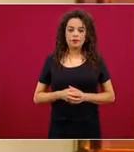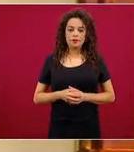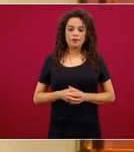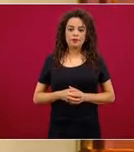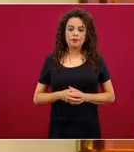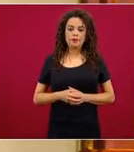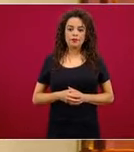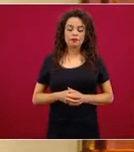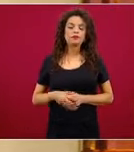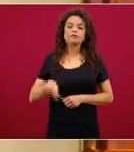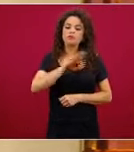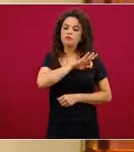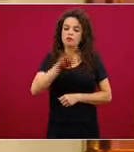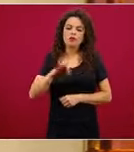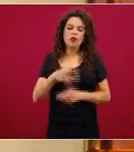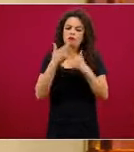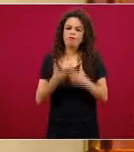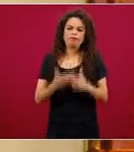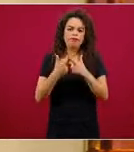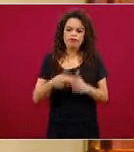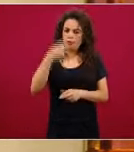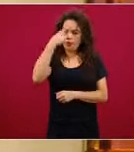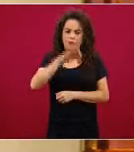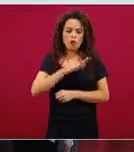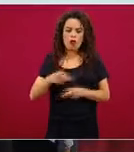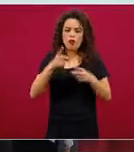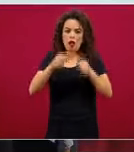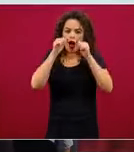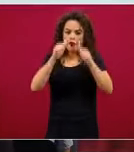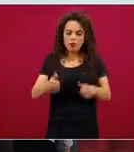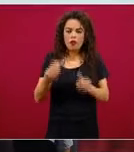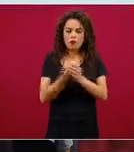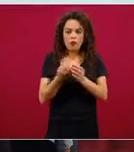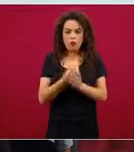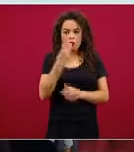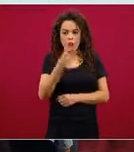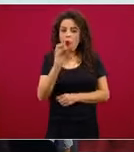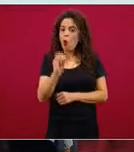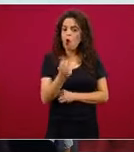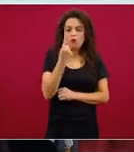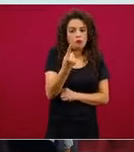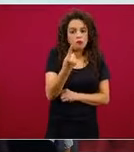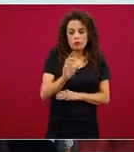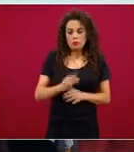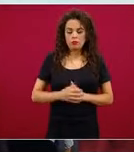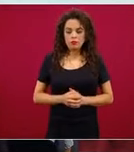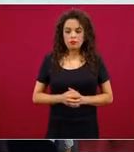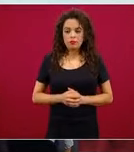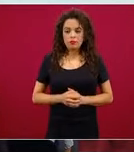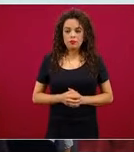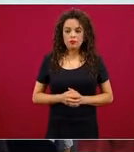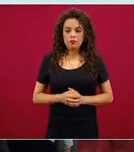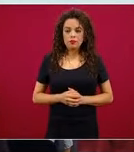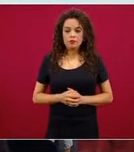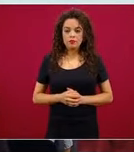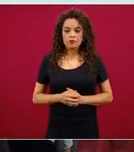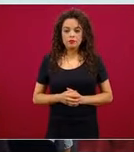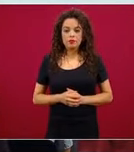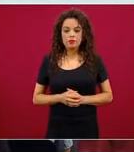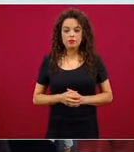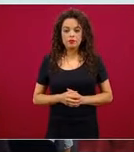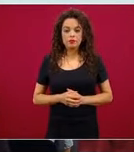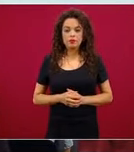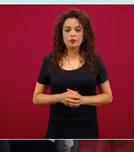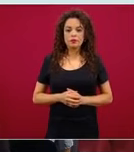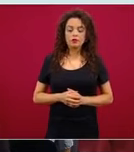un hospital, un MT tipo 2 y un tipo 1. La que sigue, por favor. Ahora bien, las células especializadas, ya lo